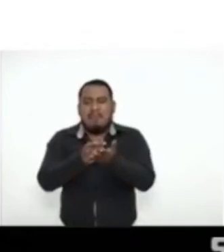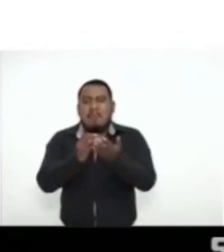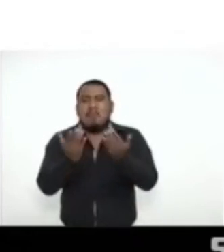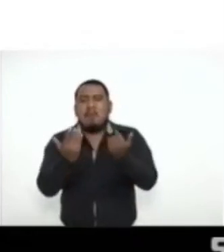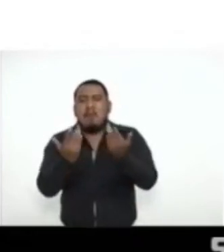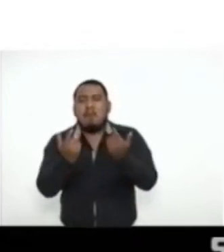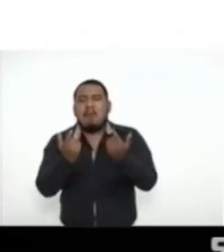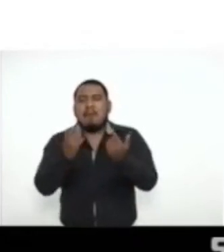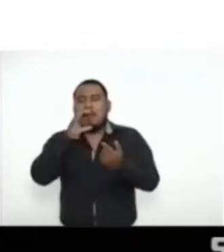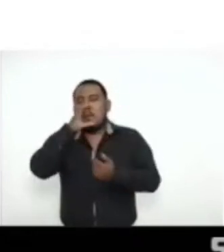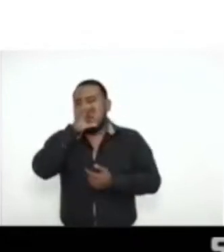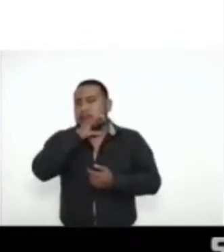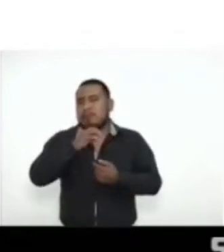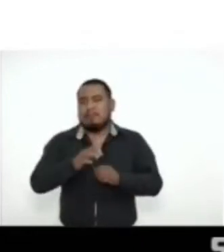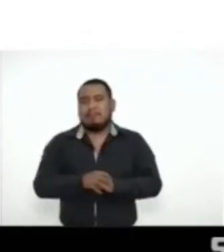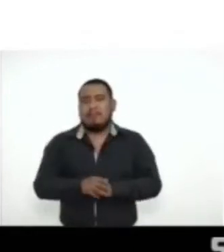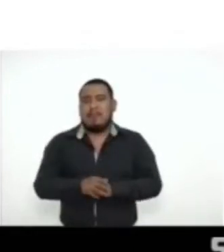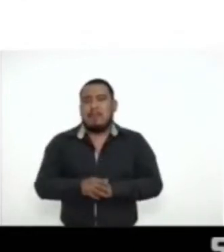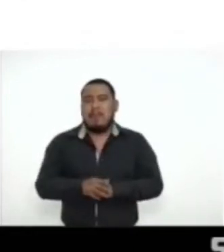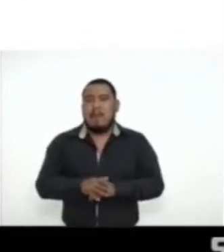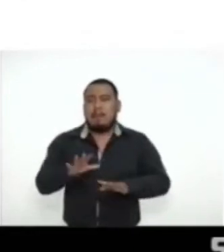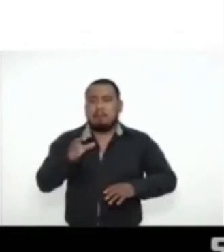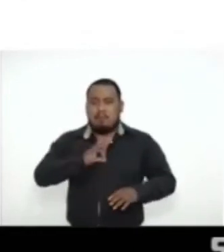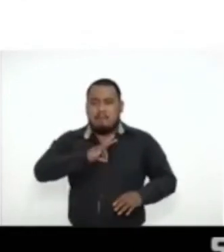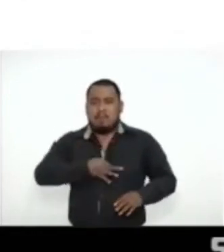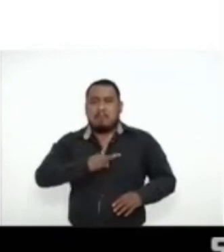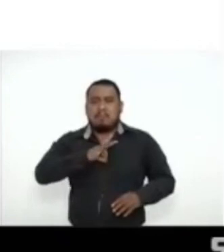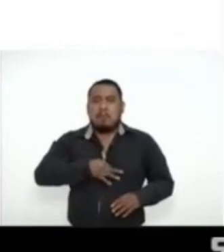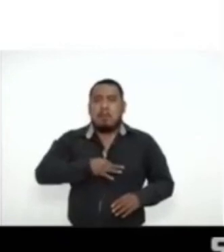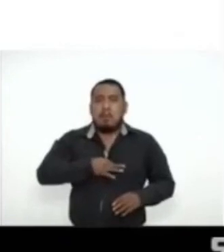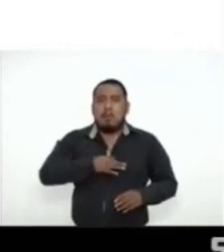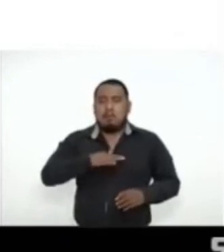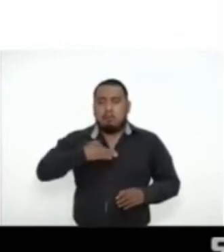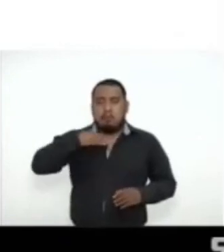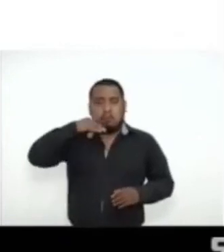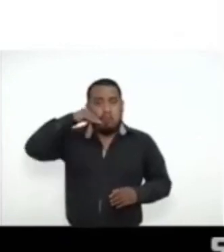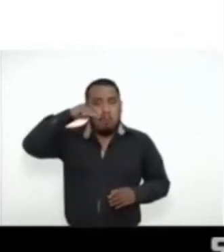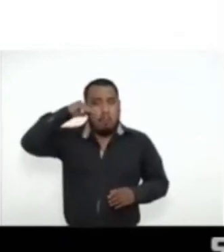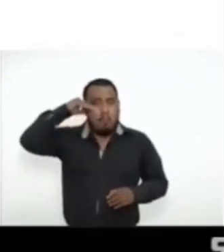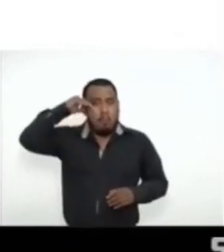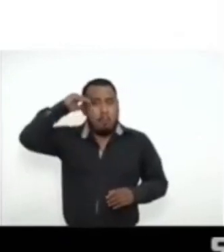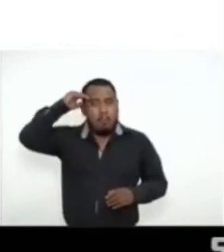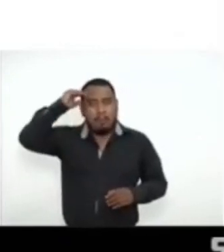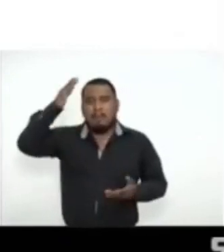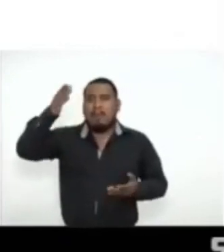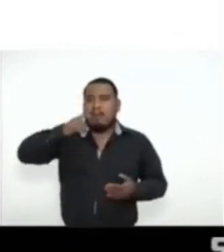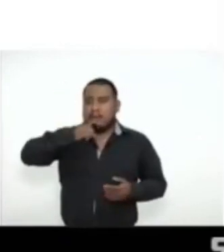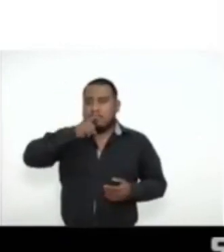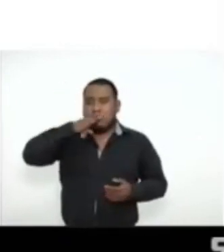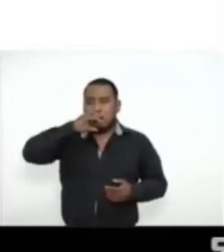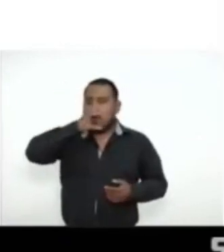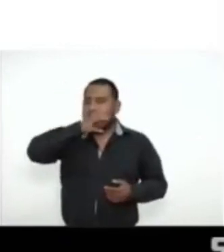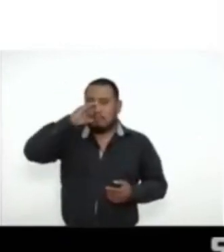calor. Entonces, cuando hay una infección, sube mi temperatura, pero la lógica del cuerpo